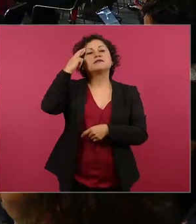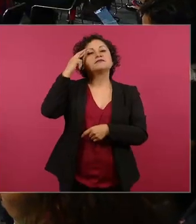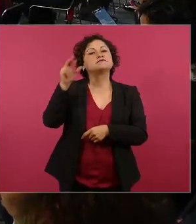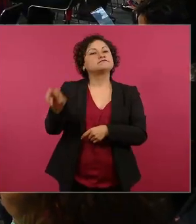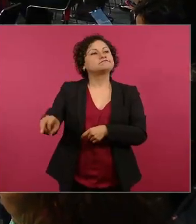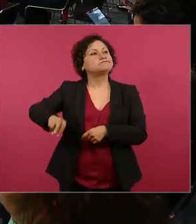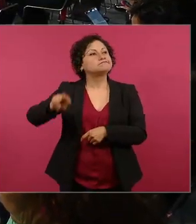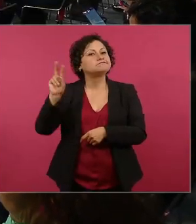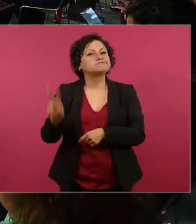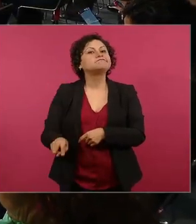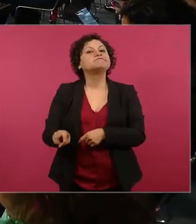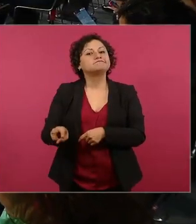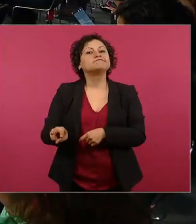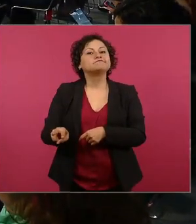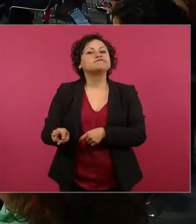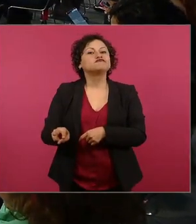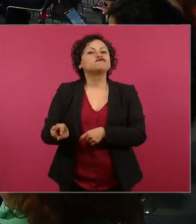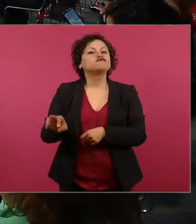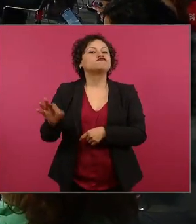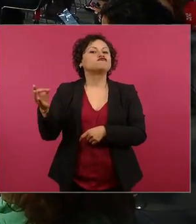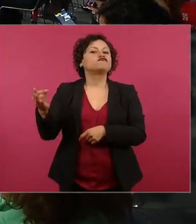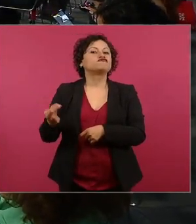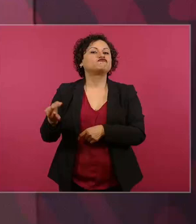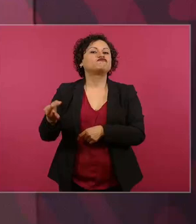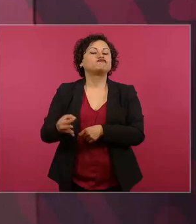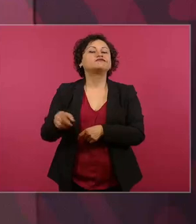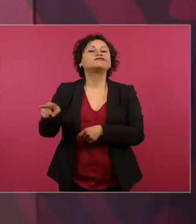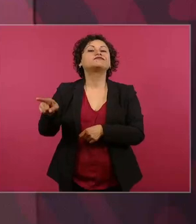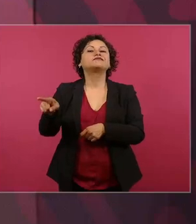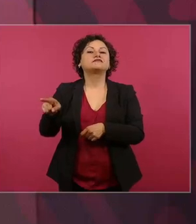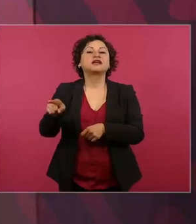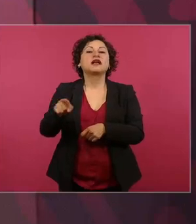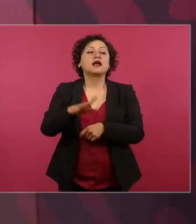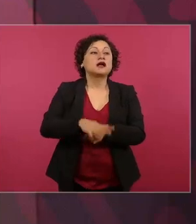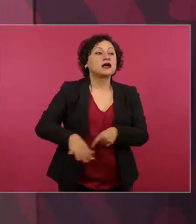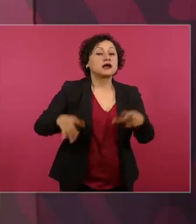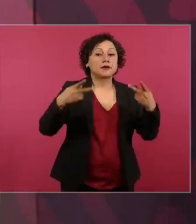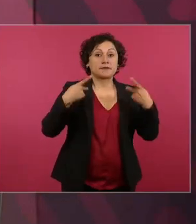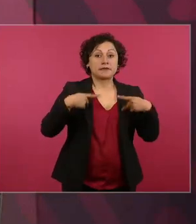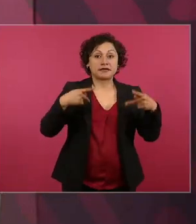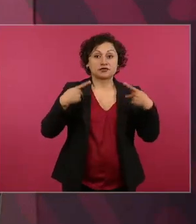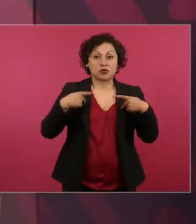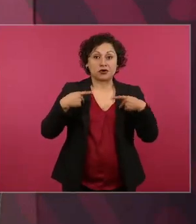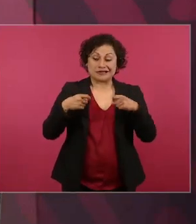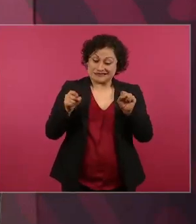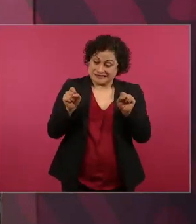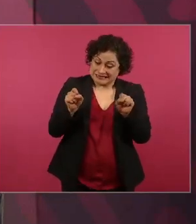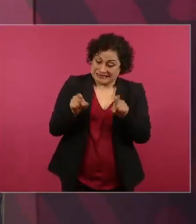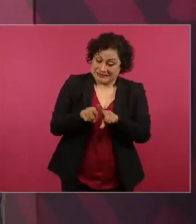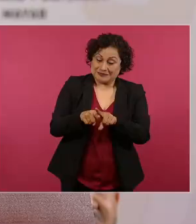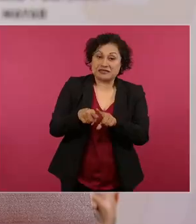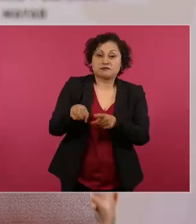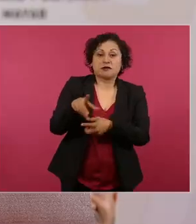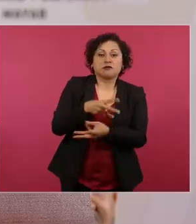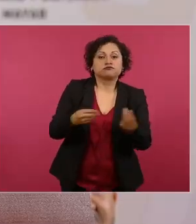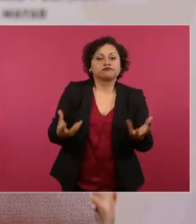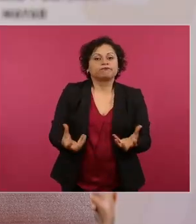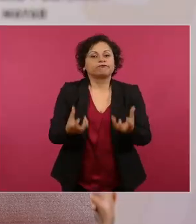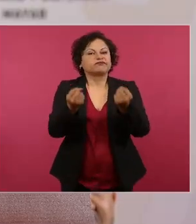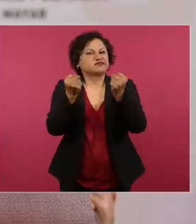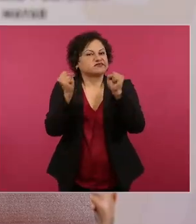Solo el pueblo puede salvar al pueblo. Pero no la he vuelto a ver,